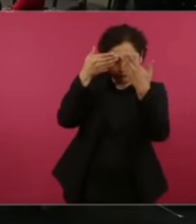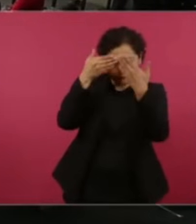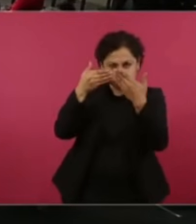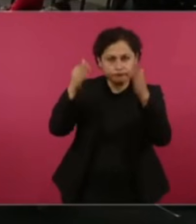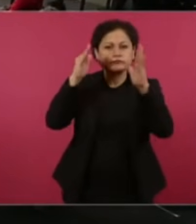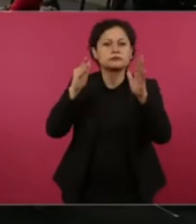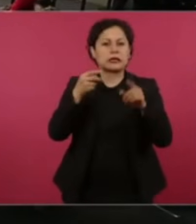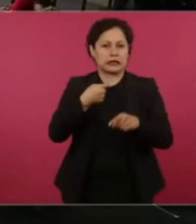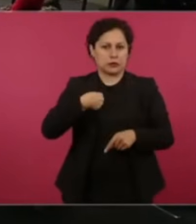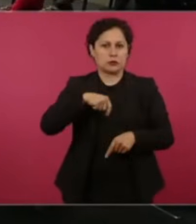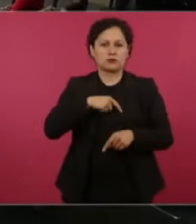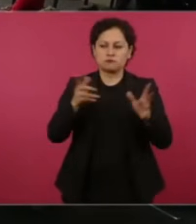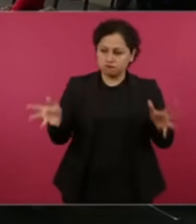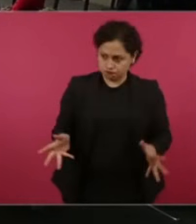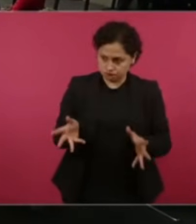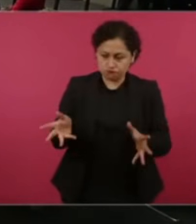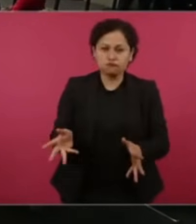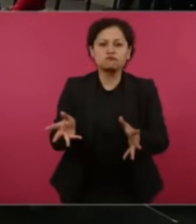porque estos poderes,